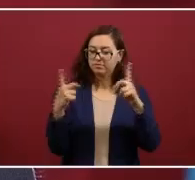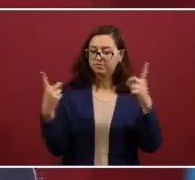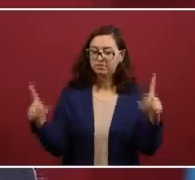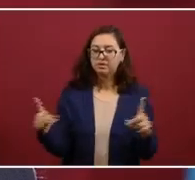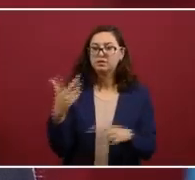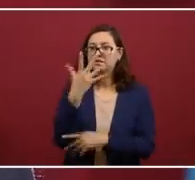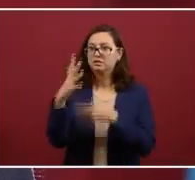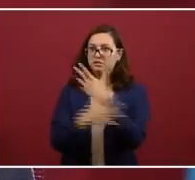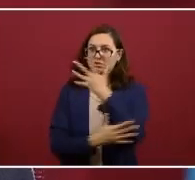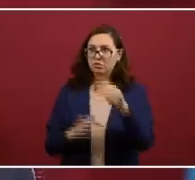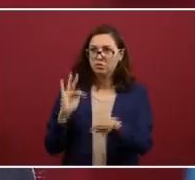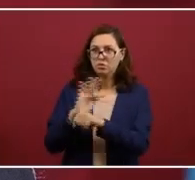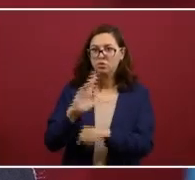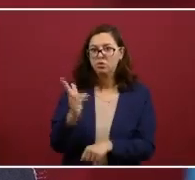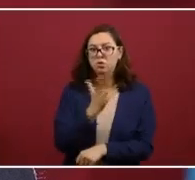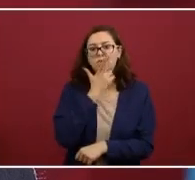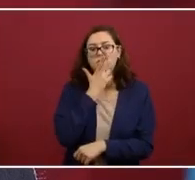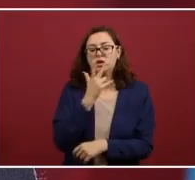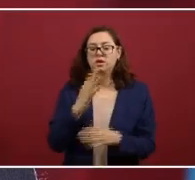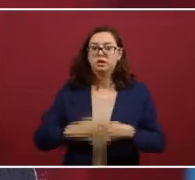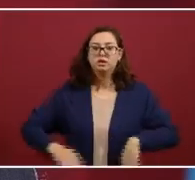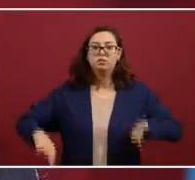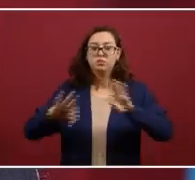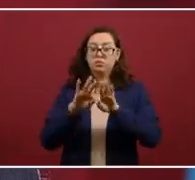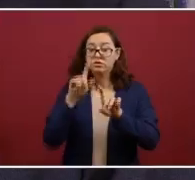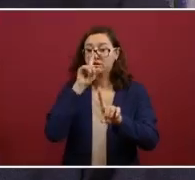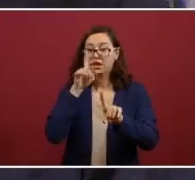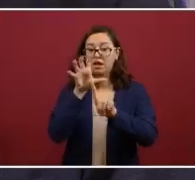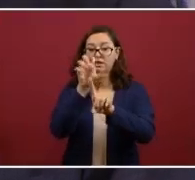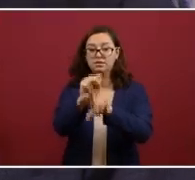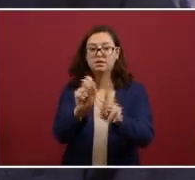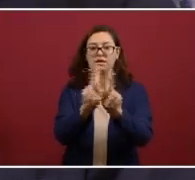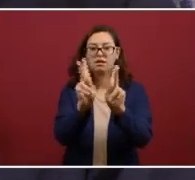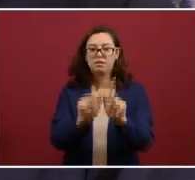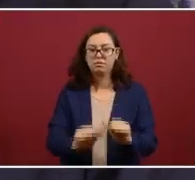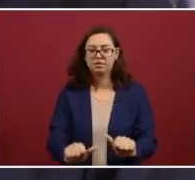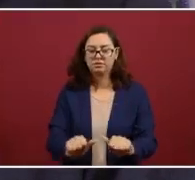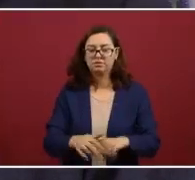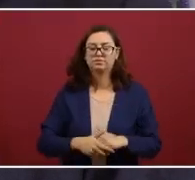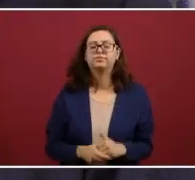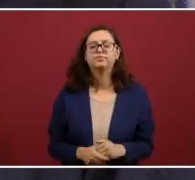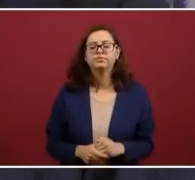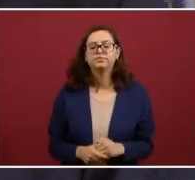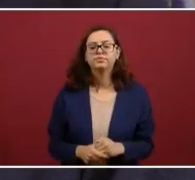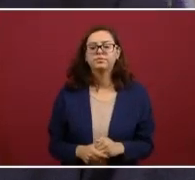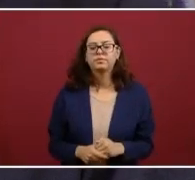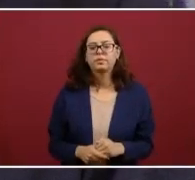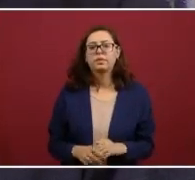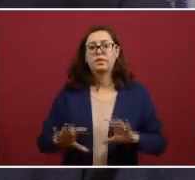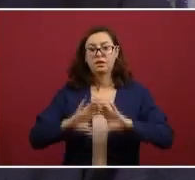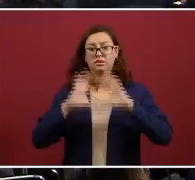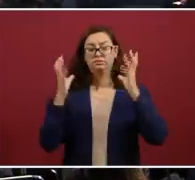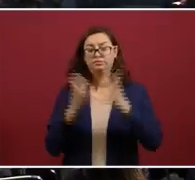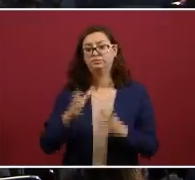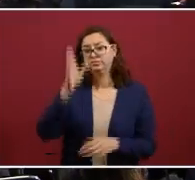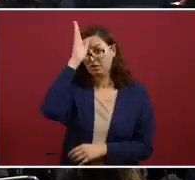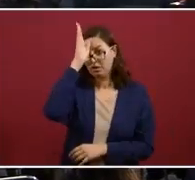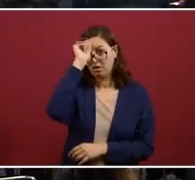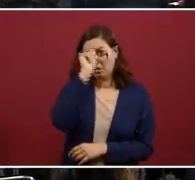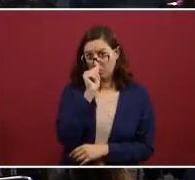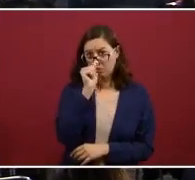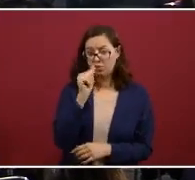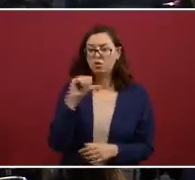como base fundamental de la democracia y la paz. La modernización de nuestro acuerdo global es el marco para